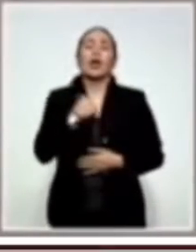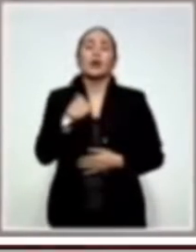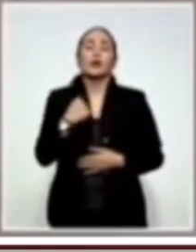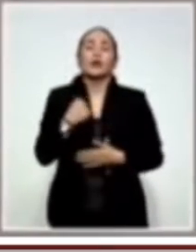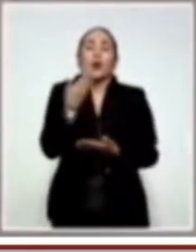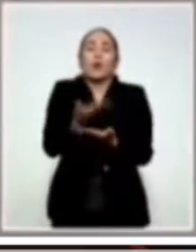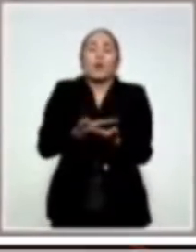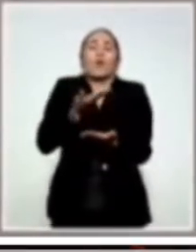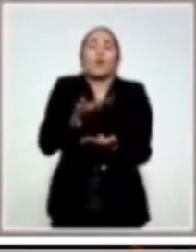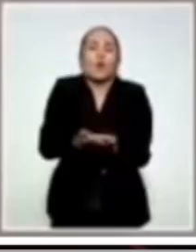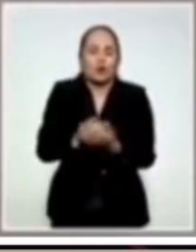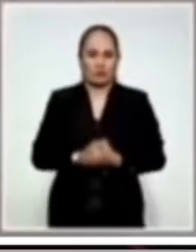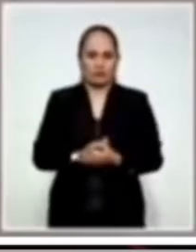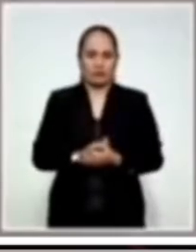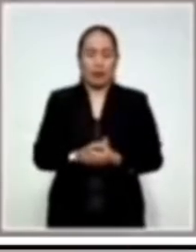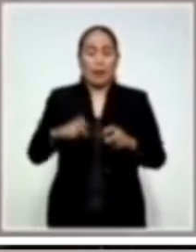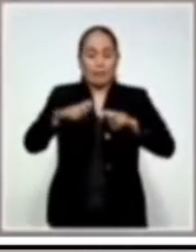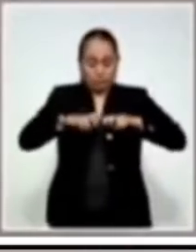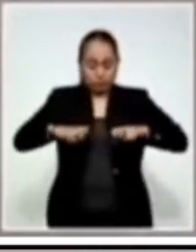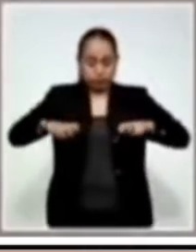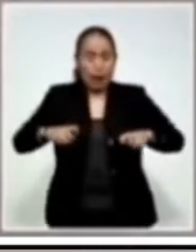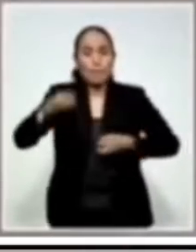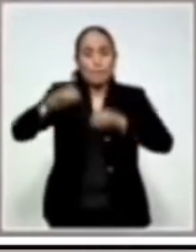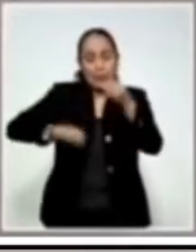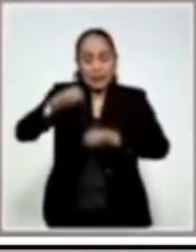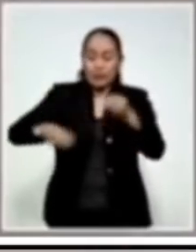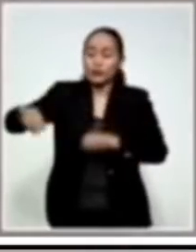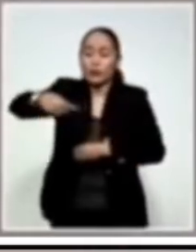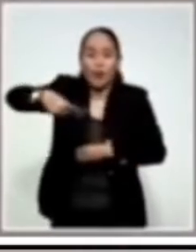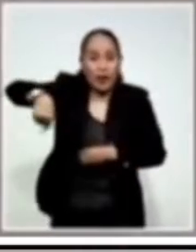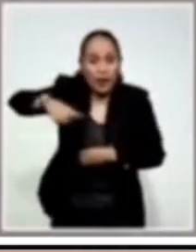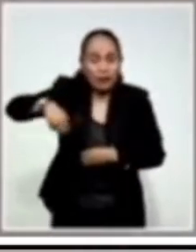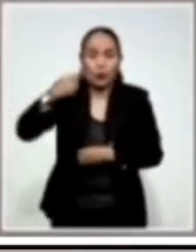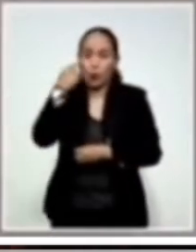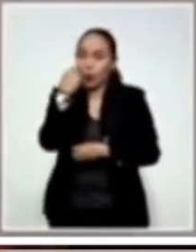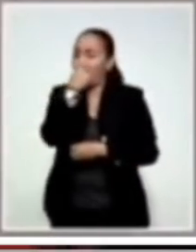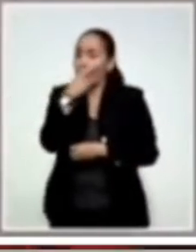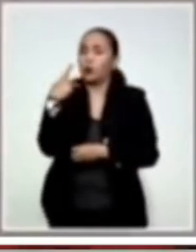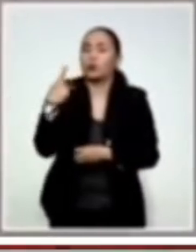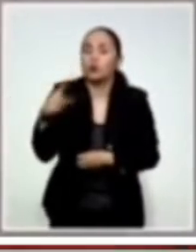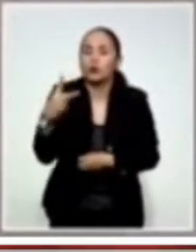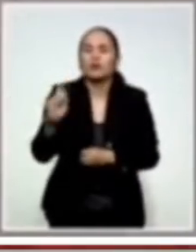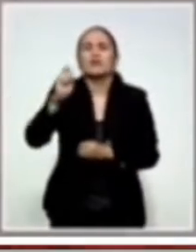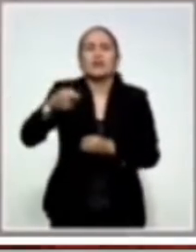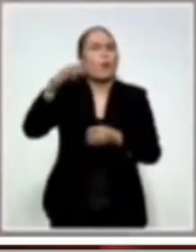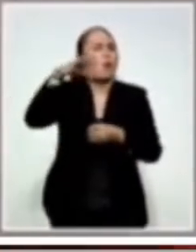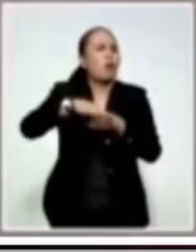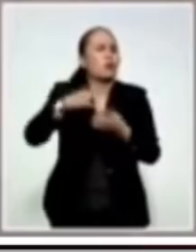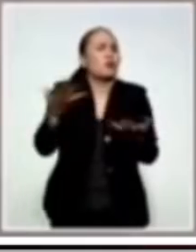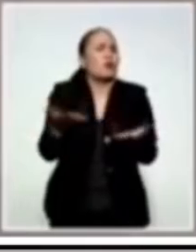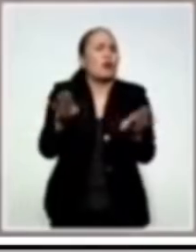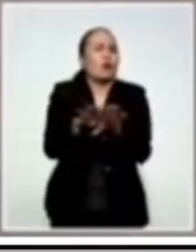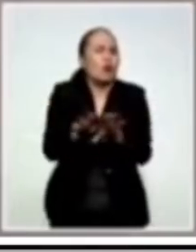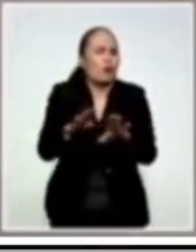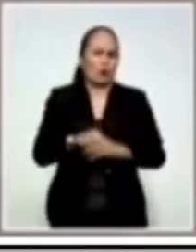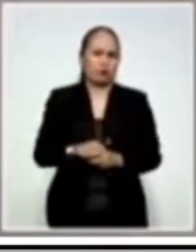propongo que sean los ministros que están en esa situación quienes determinen el sentido de su voto. Y